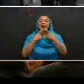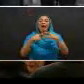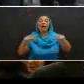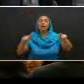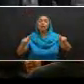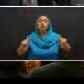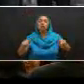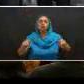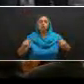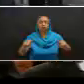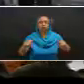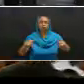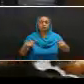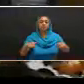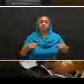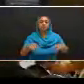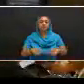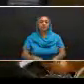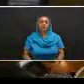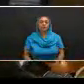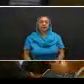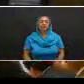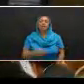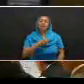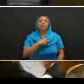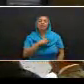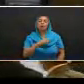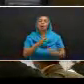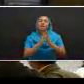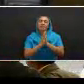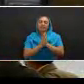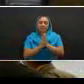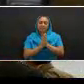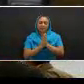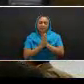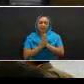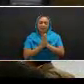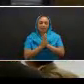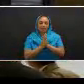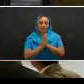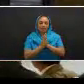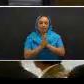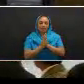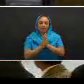Mientras usted se retira, hermano, solo quisiera suplicarle que pudiera retirar su